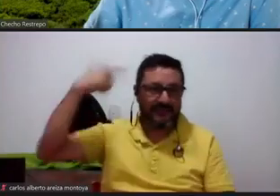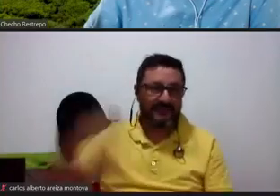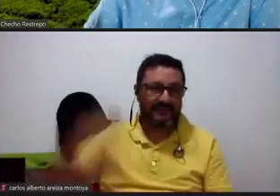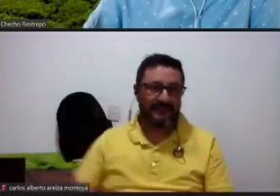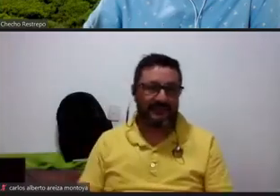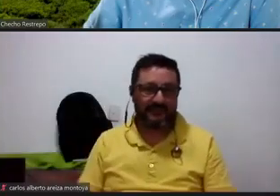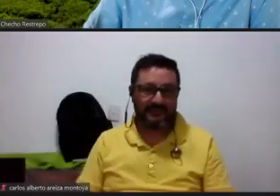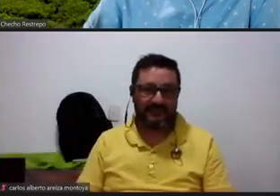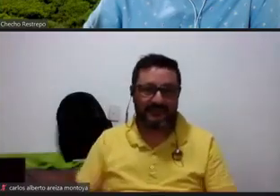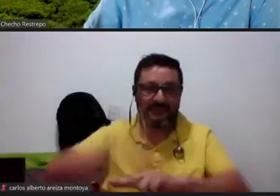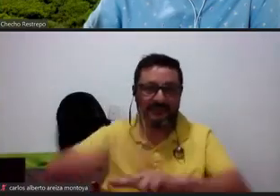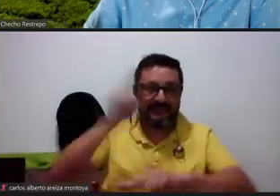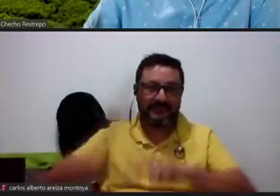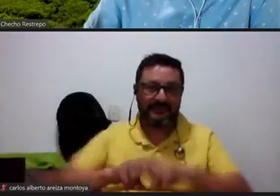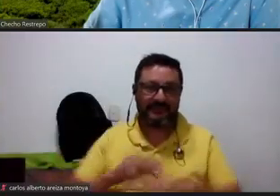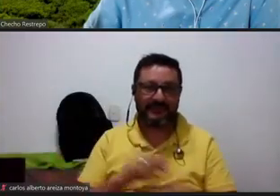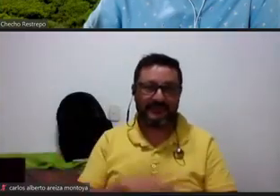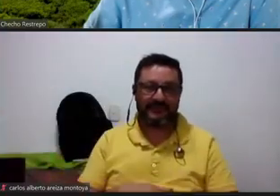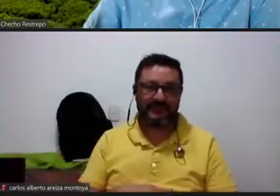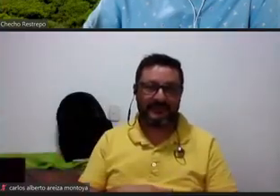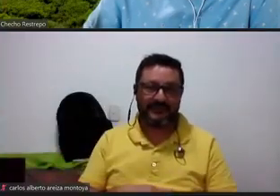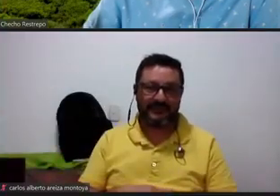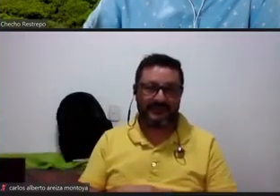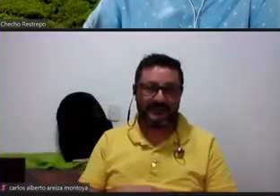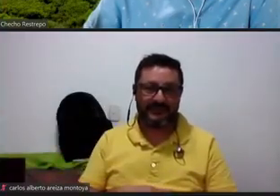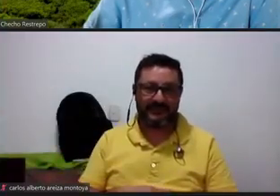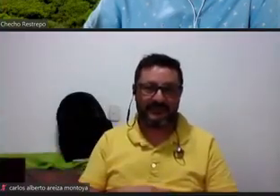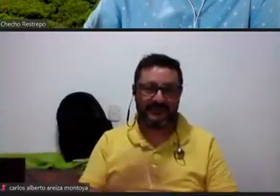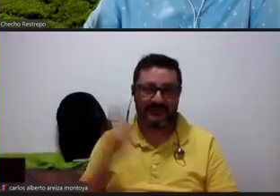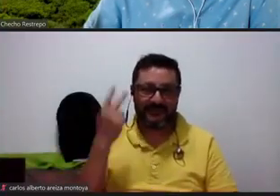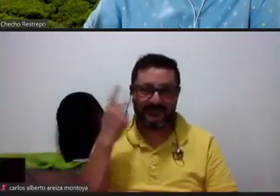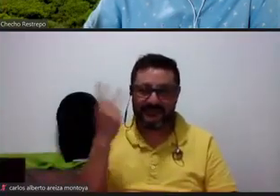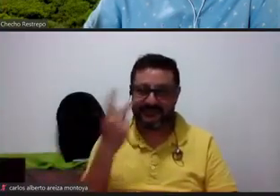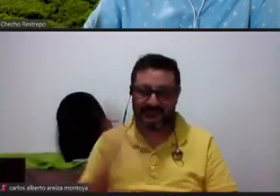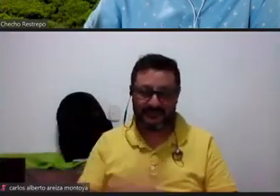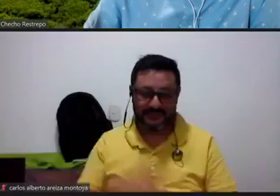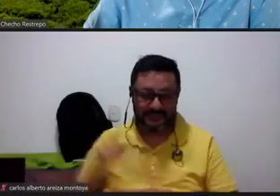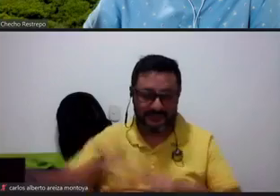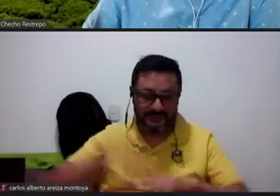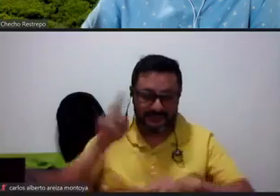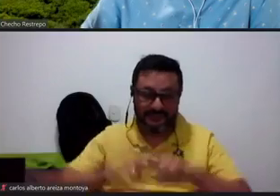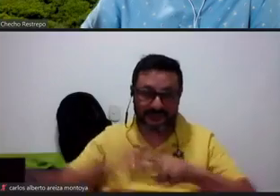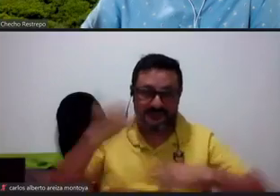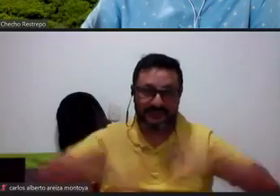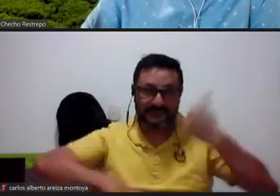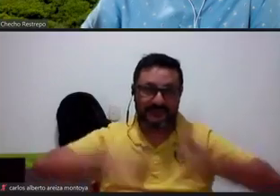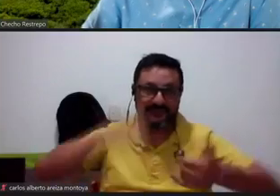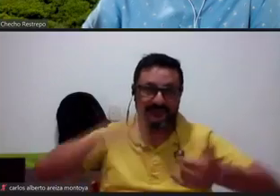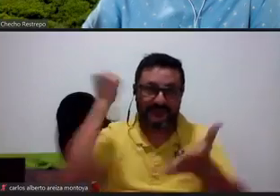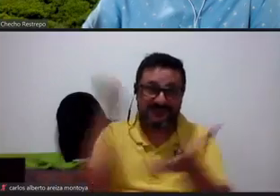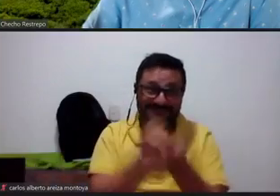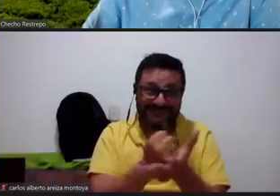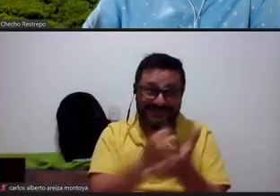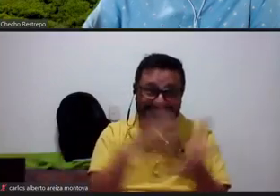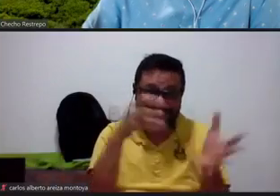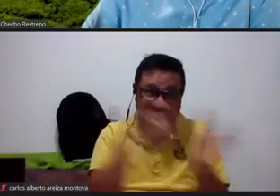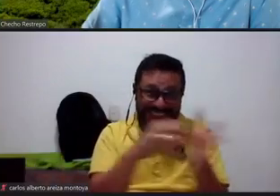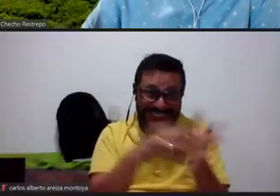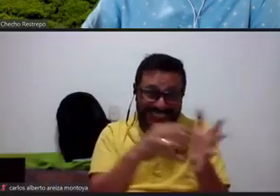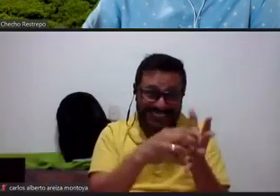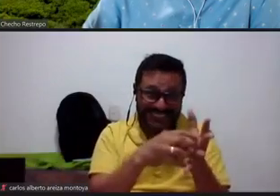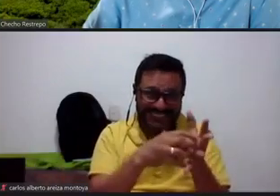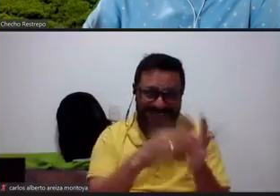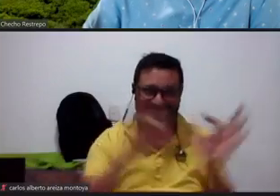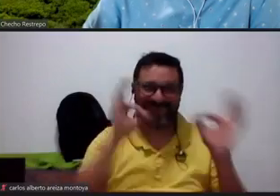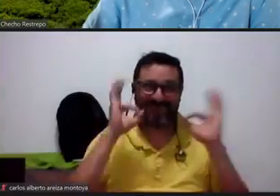sellito normal. Pues que en el juego, De en el, turista. sí, y en el de los Juegos Olímpicos a uno le ponen el de los Juegos, o sea, con el logo oficial. Y uno es